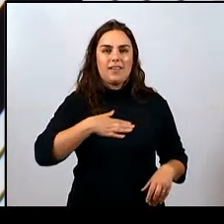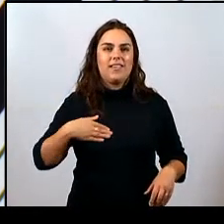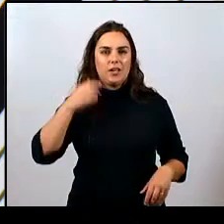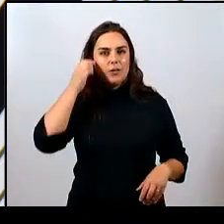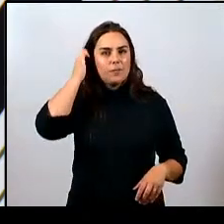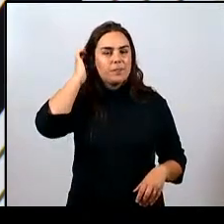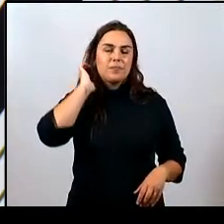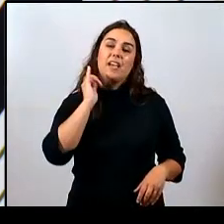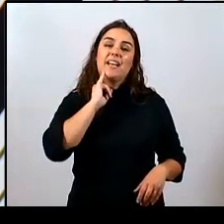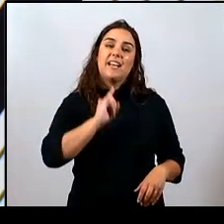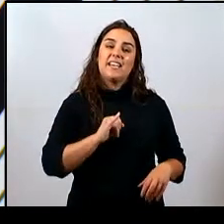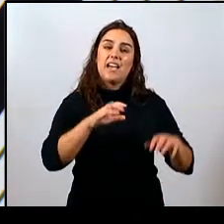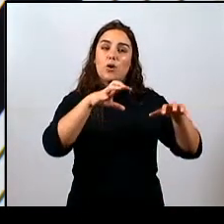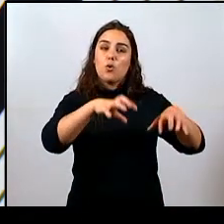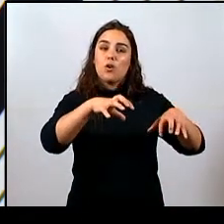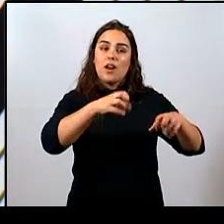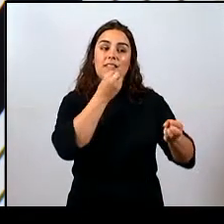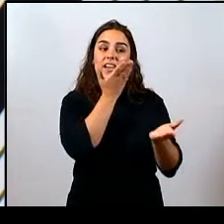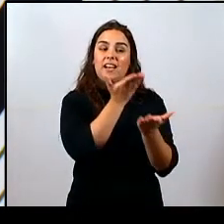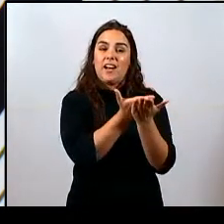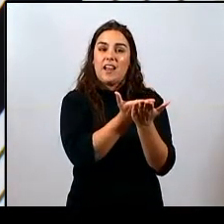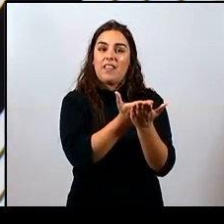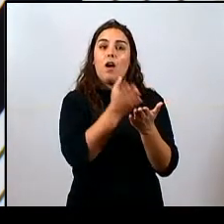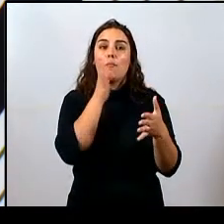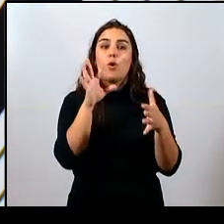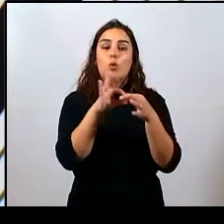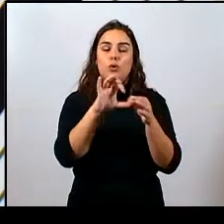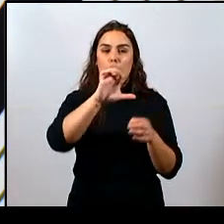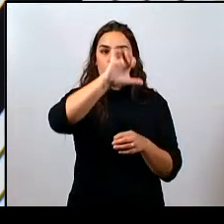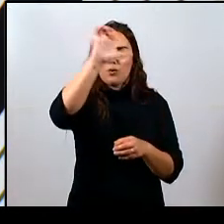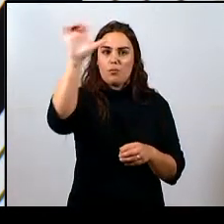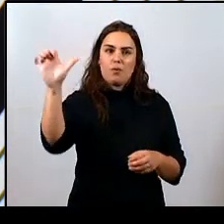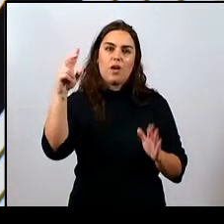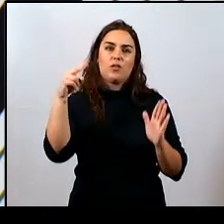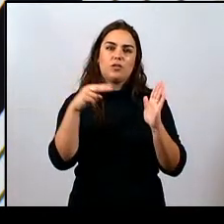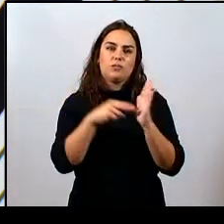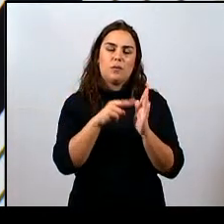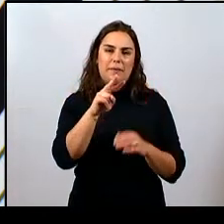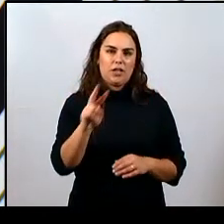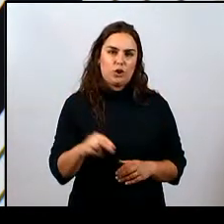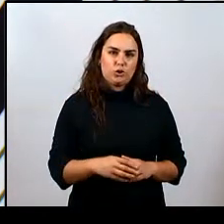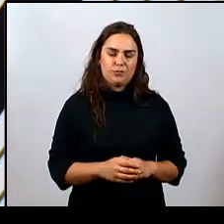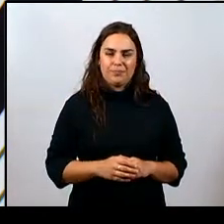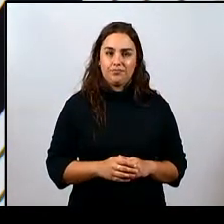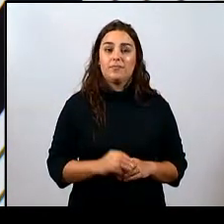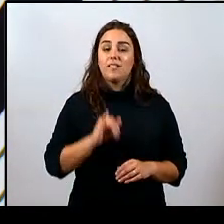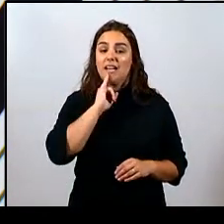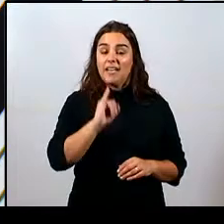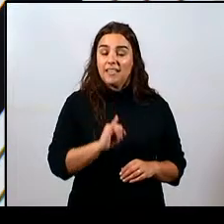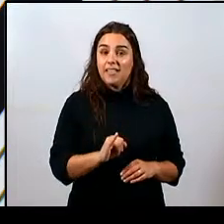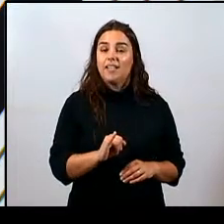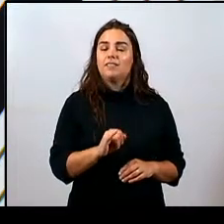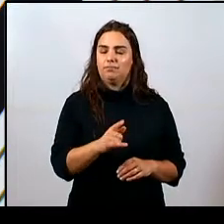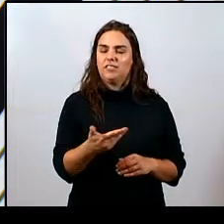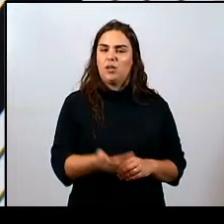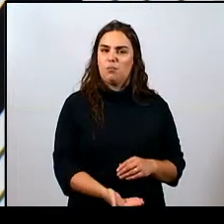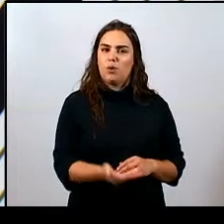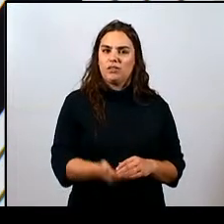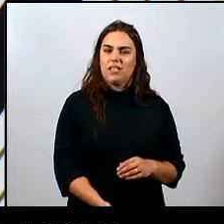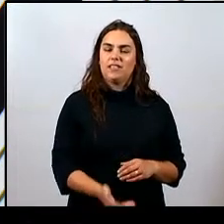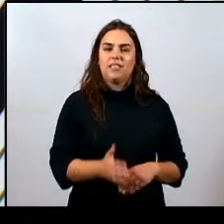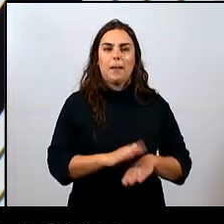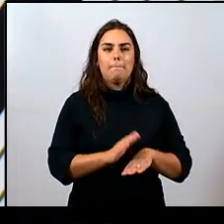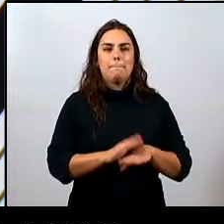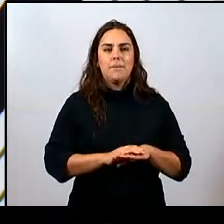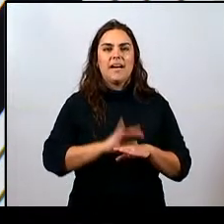la energía nuclear ha sido así declarada por la propia Unión Europea en 2022. Es una energía, por tanto, clave en el mapa